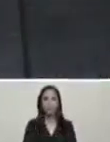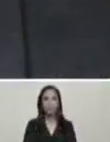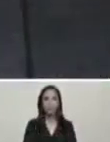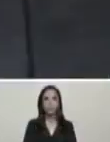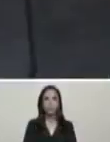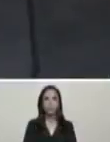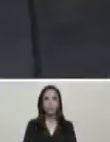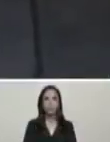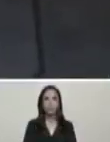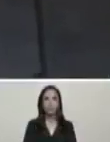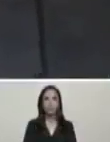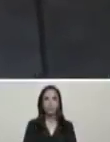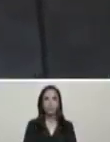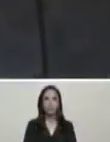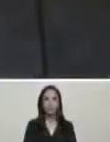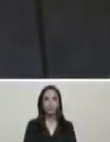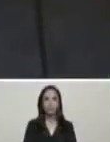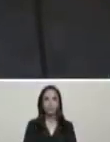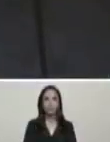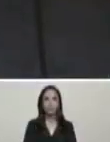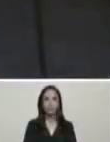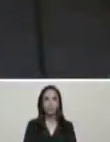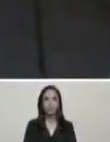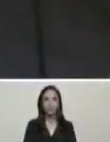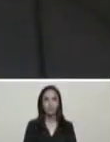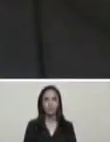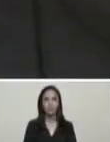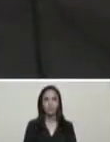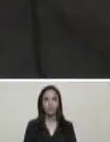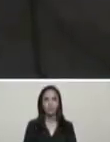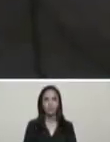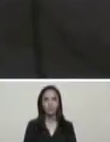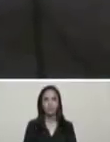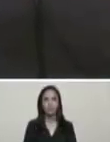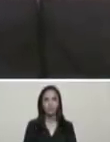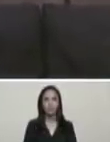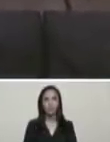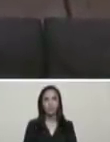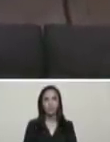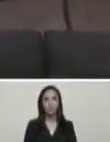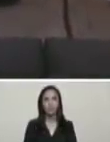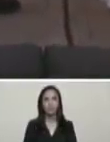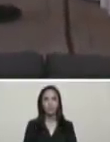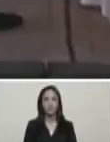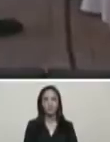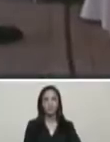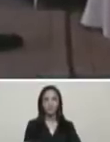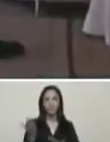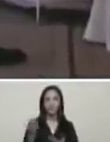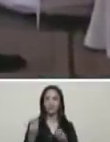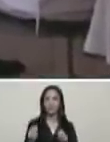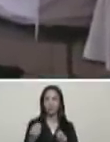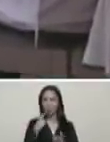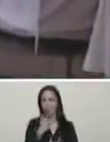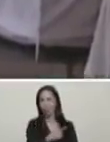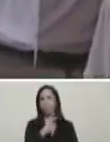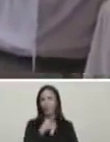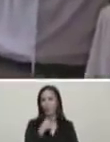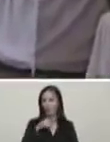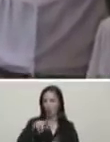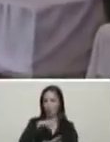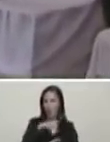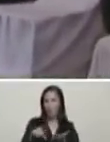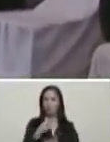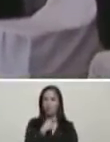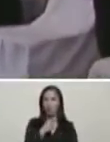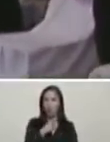Cristina Clemente, ¿no? La diabla del baile. La diabla mayor. Mira, ¿cómo salí, Cristina? ¿Qué te parece?